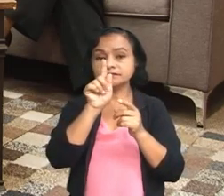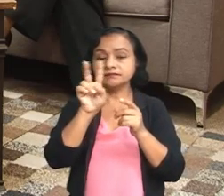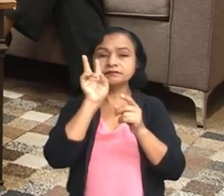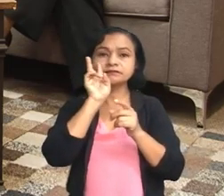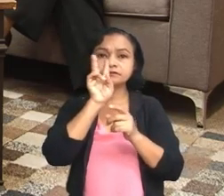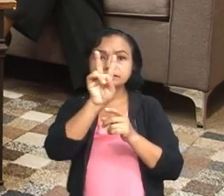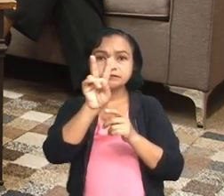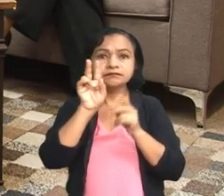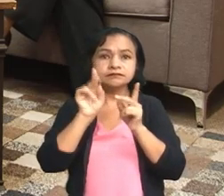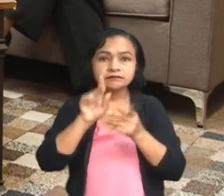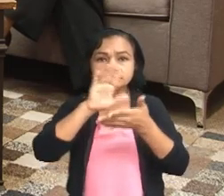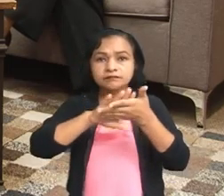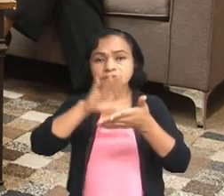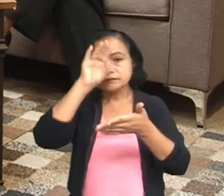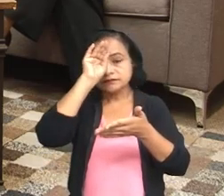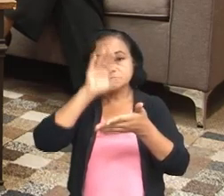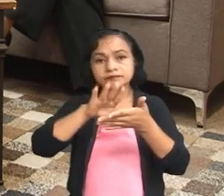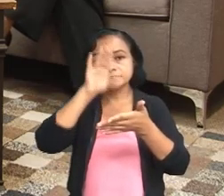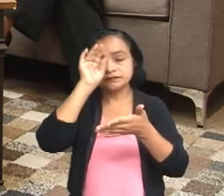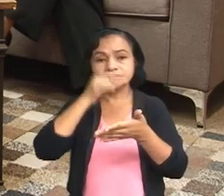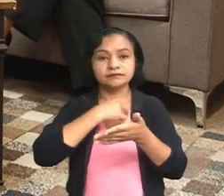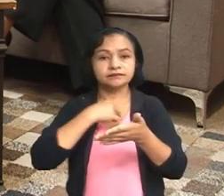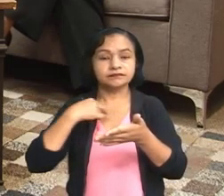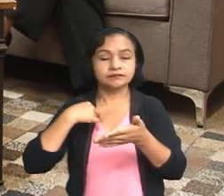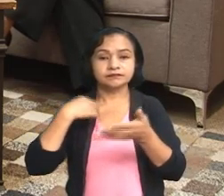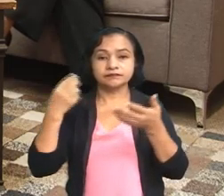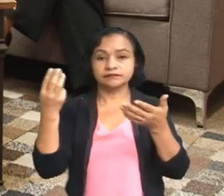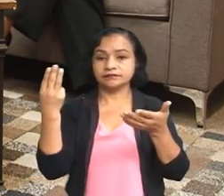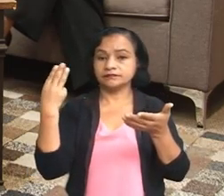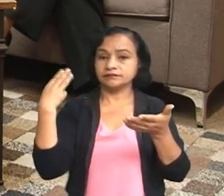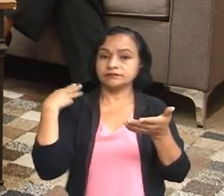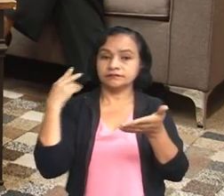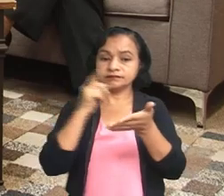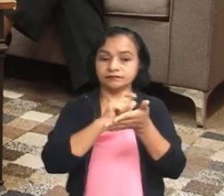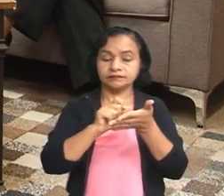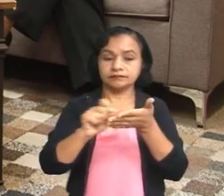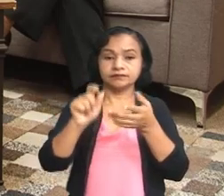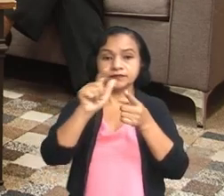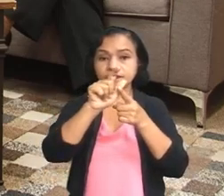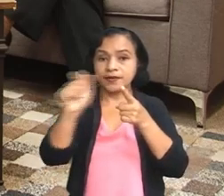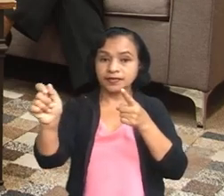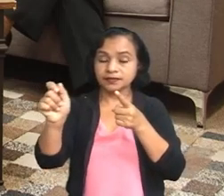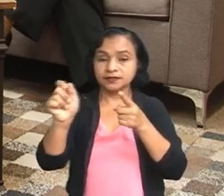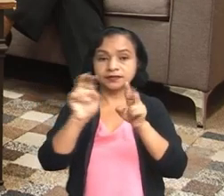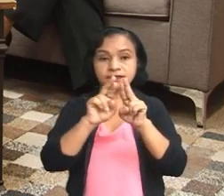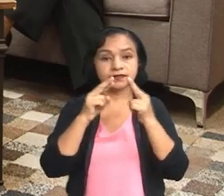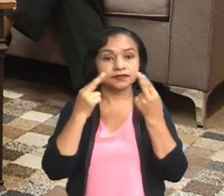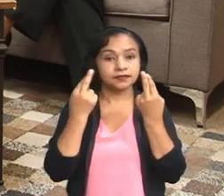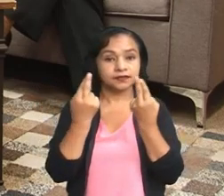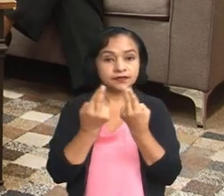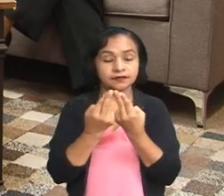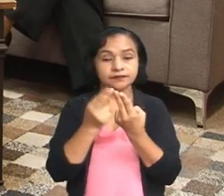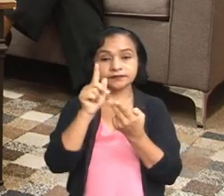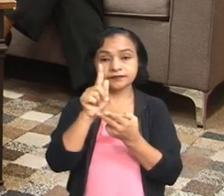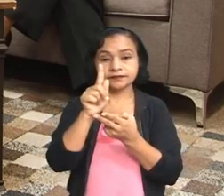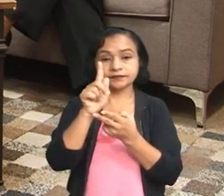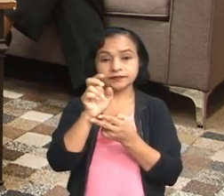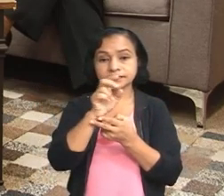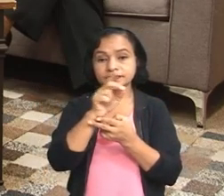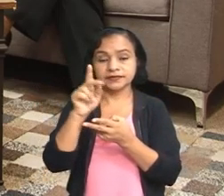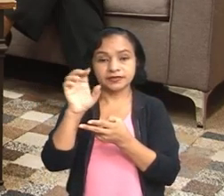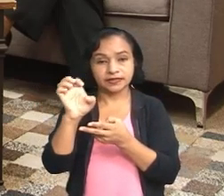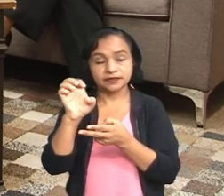cuando lo que se hace con los maestros cada mes, antes se llamaban TEPSE, ahora tienen